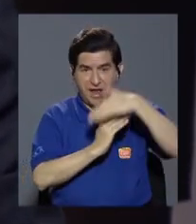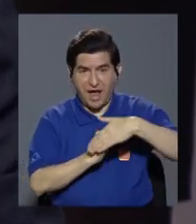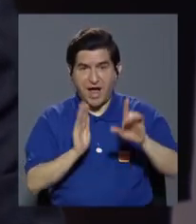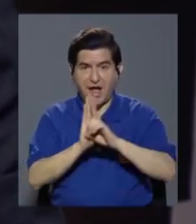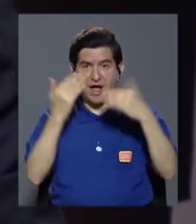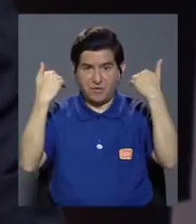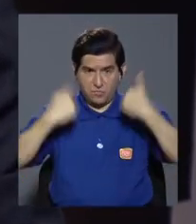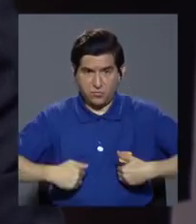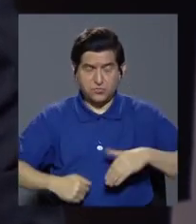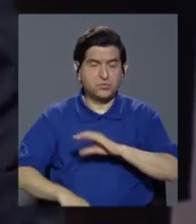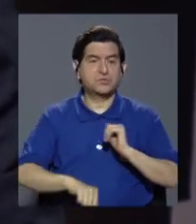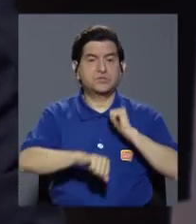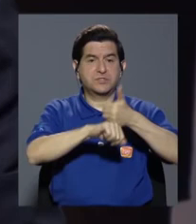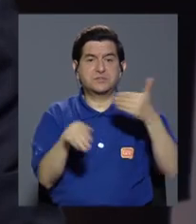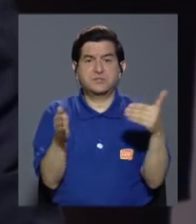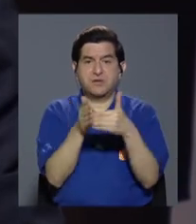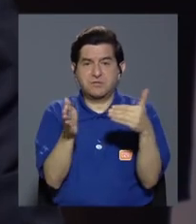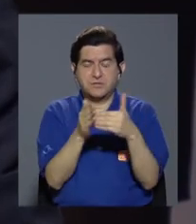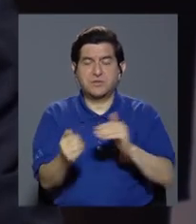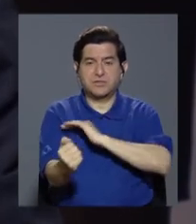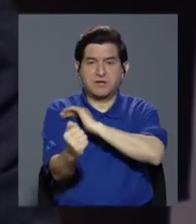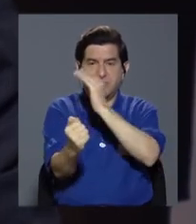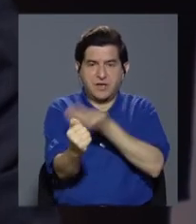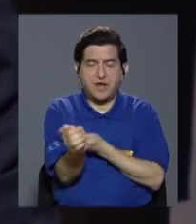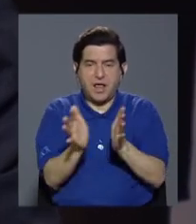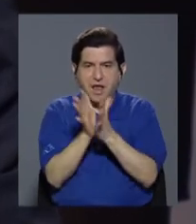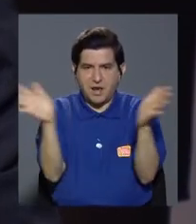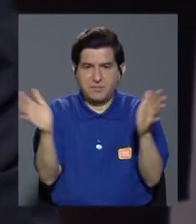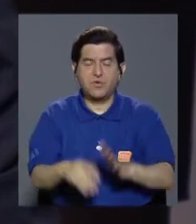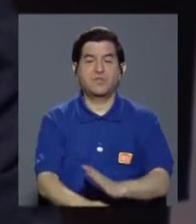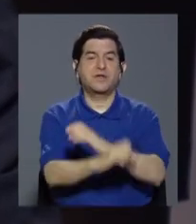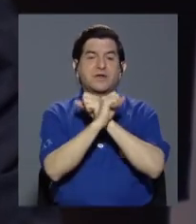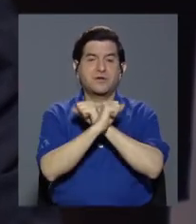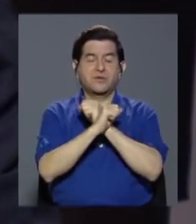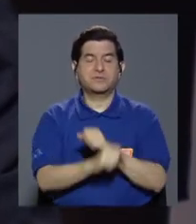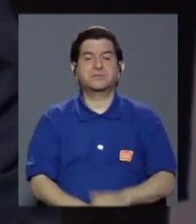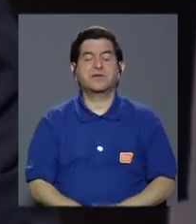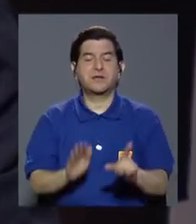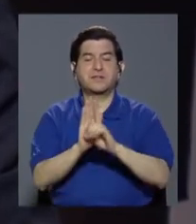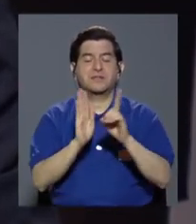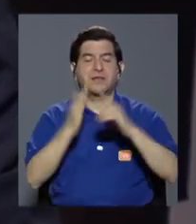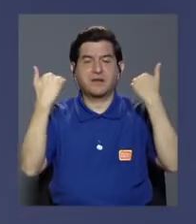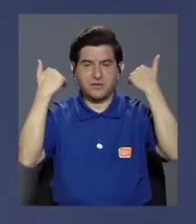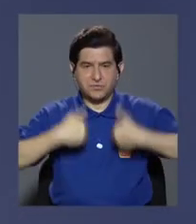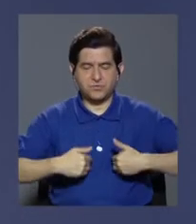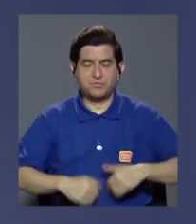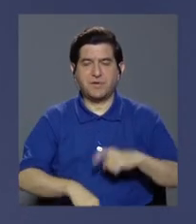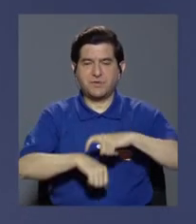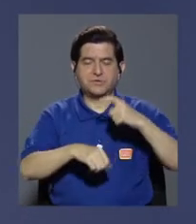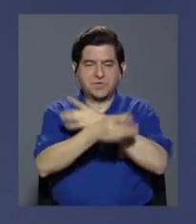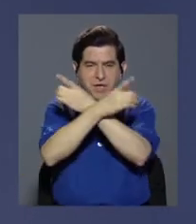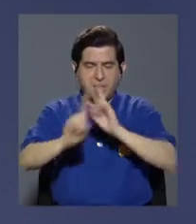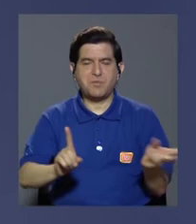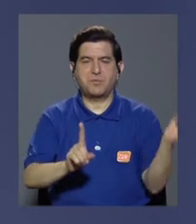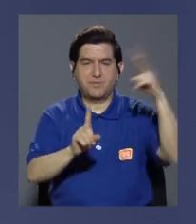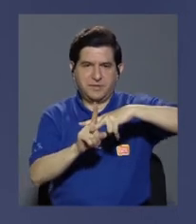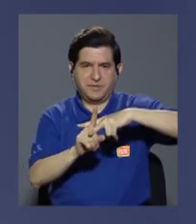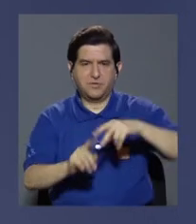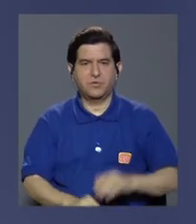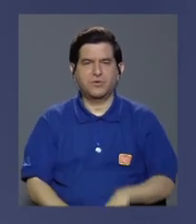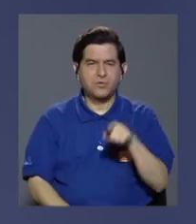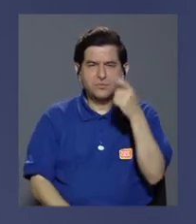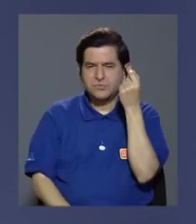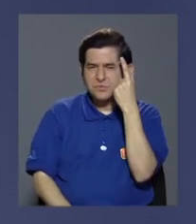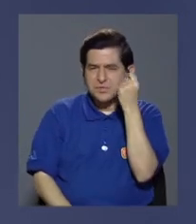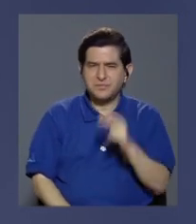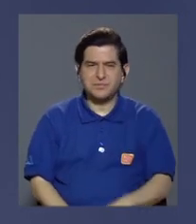estabilizar nuevamente el poder público y garantizar el ejercicio de los derechos humanos en democracia pero usted me entiende es esa visión